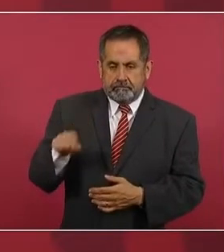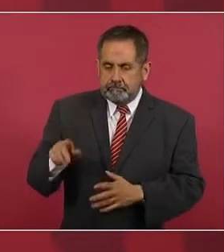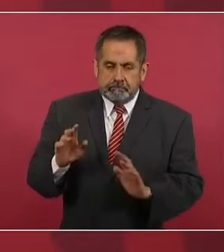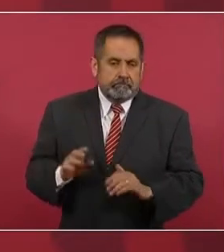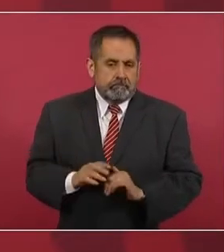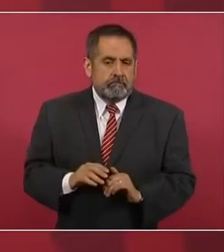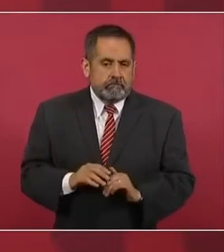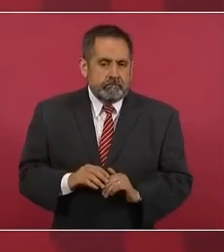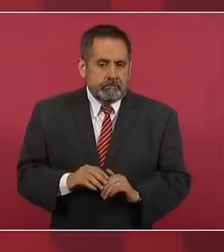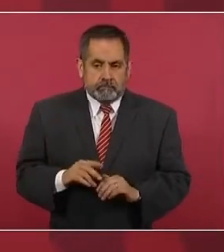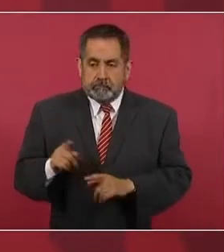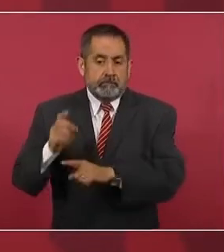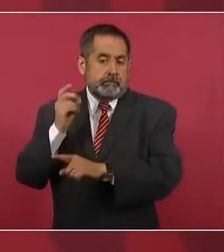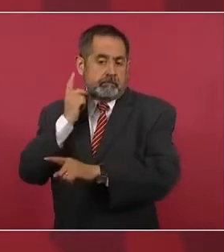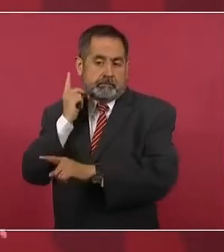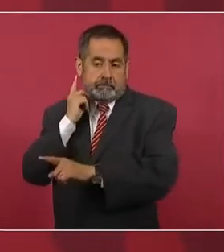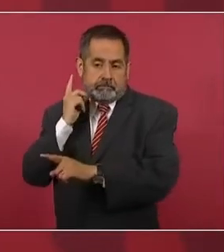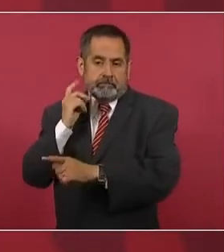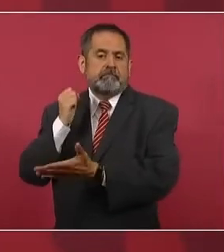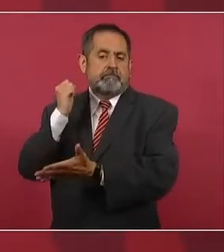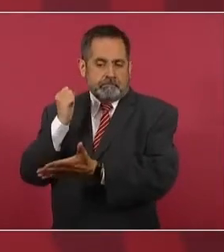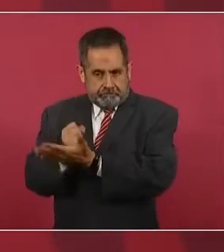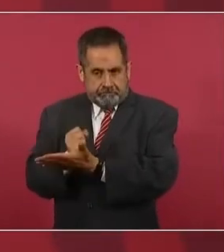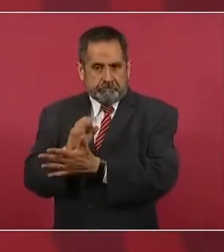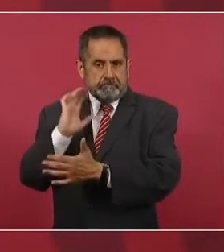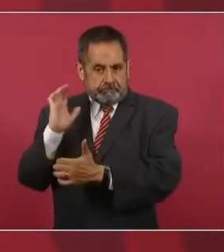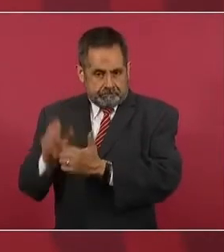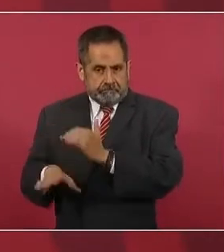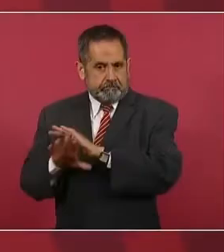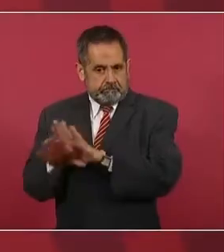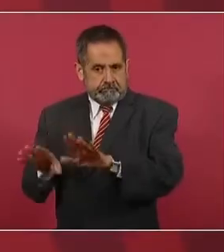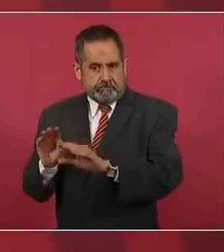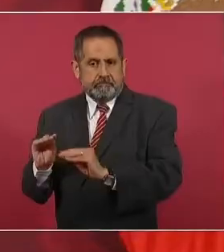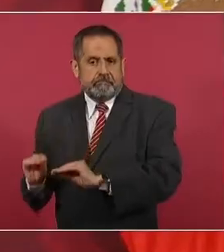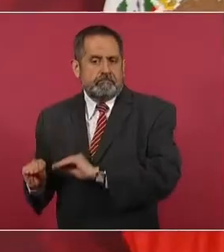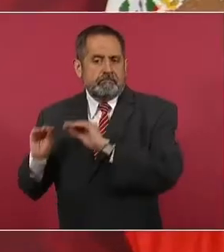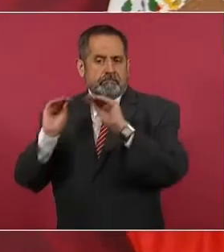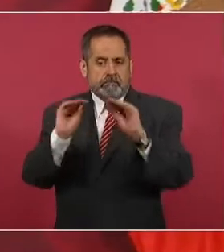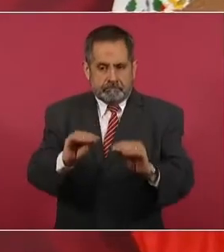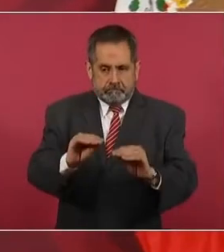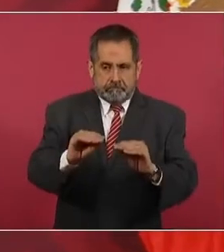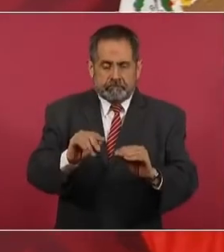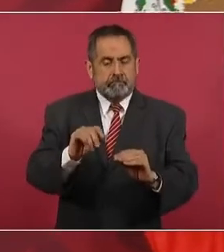porque ya pasó la Cámara de Diputados.